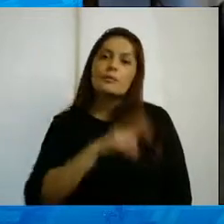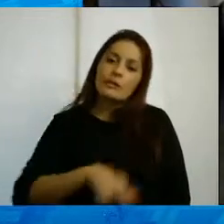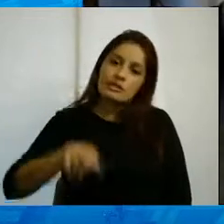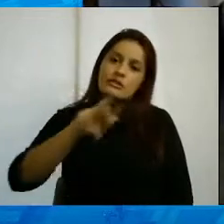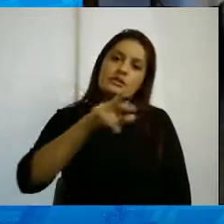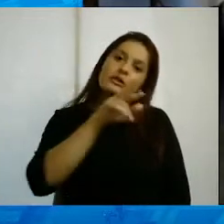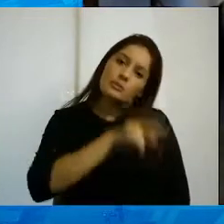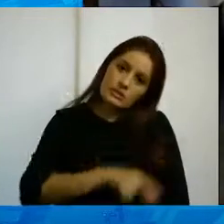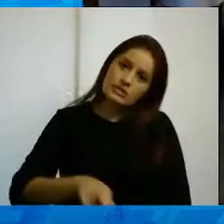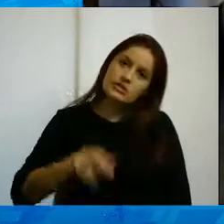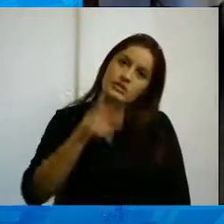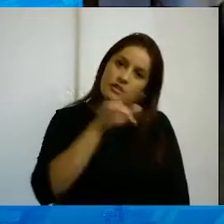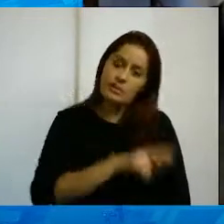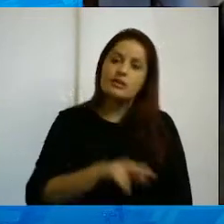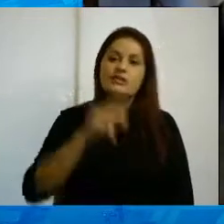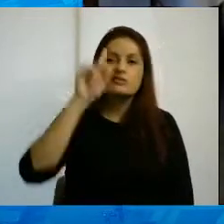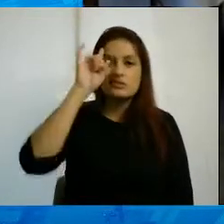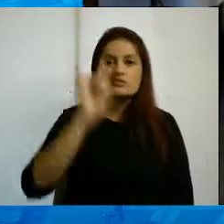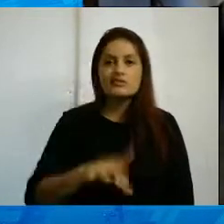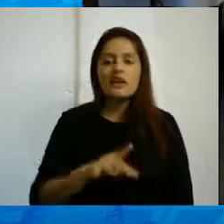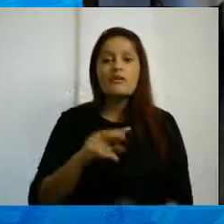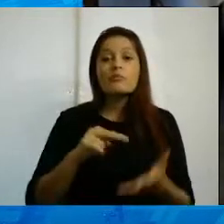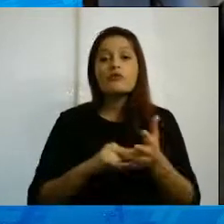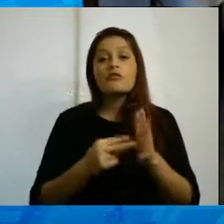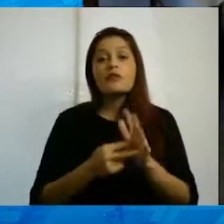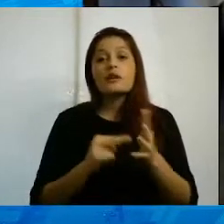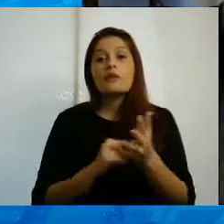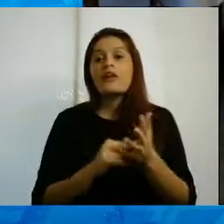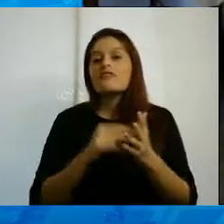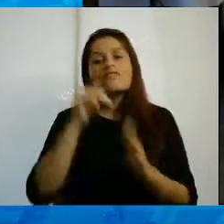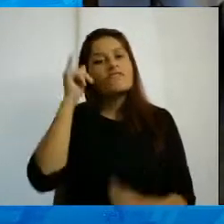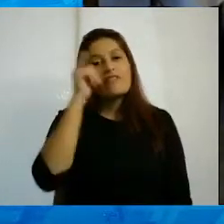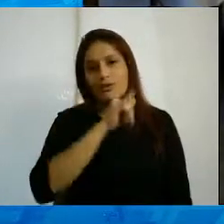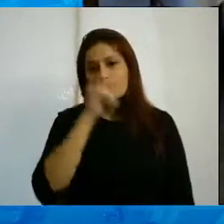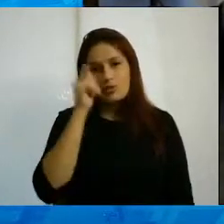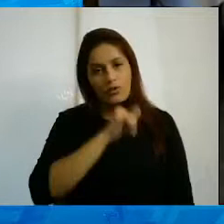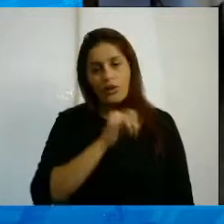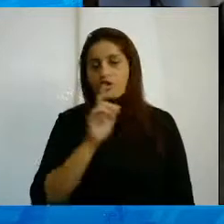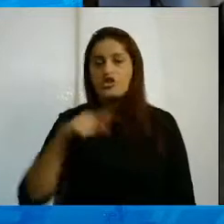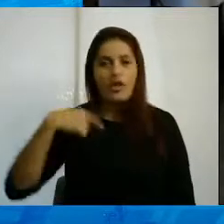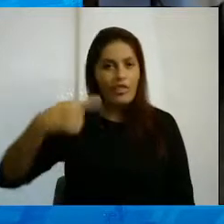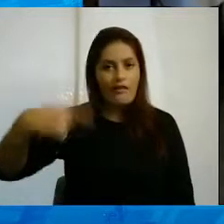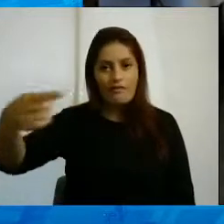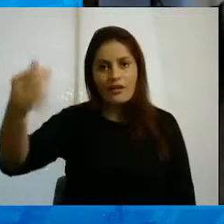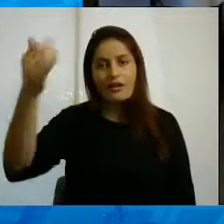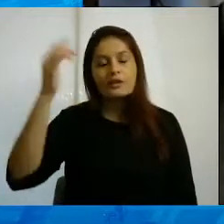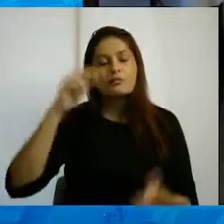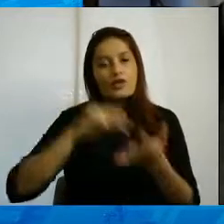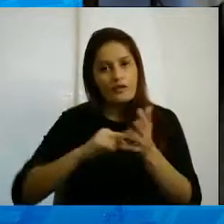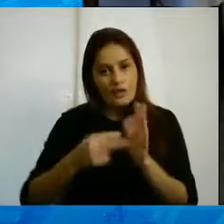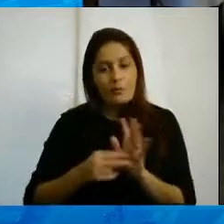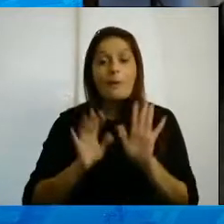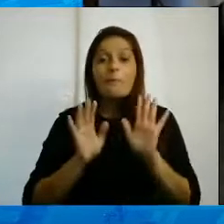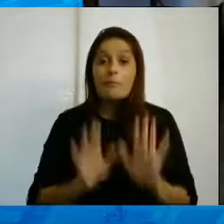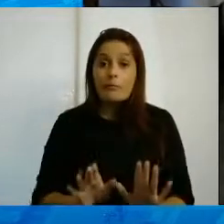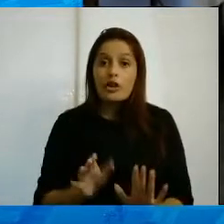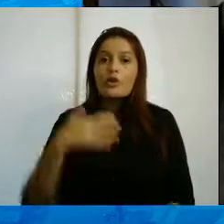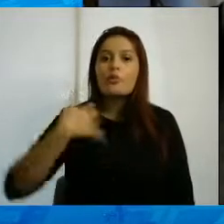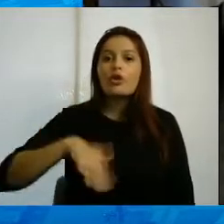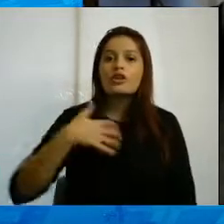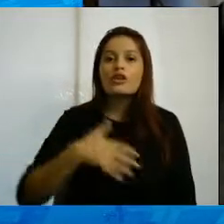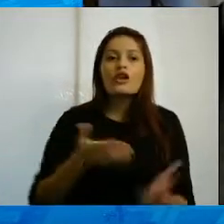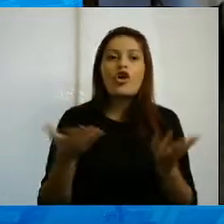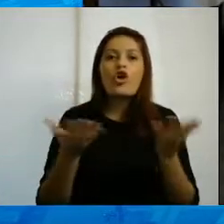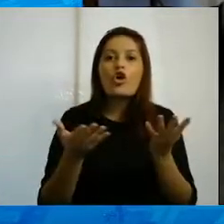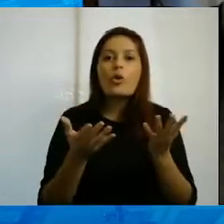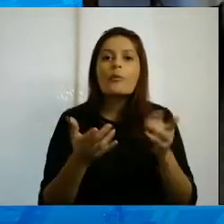reiteradas ocasiones. Sabemos que el problema de la basura nos va a seguir dando dolores de cabeza, pero vamos a tener que saber reforzar cómo